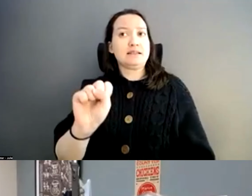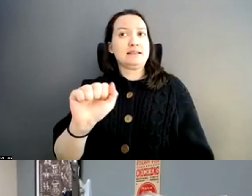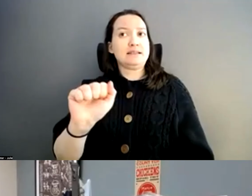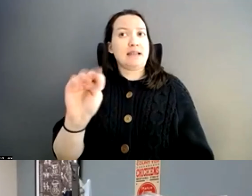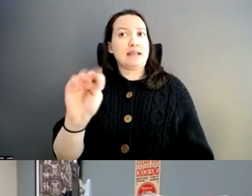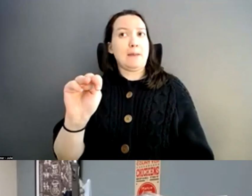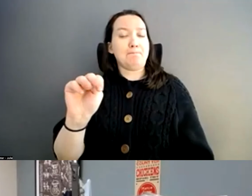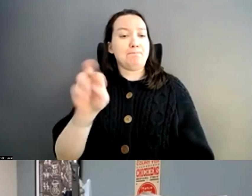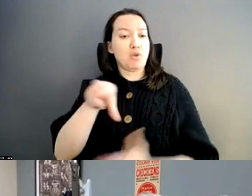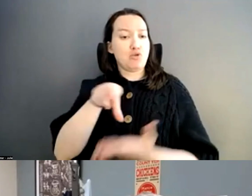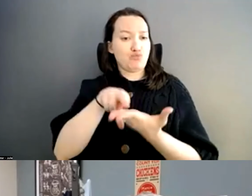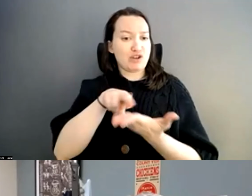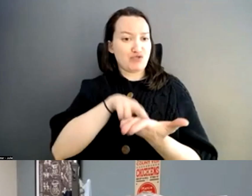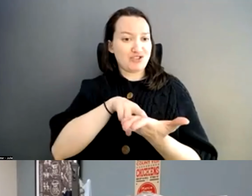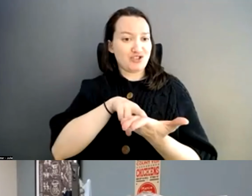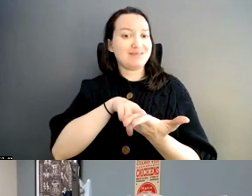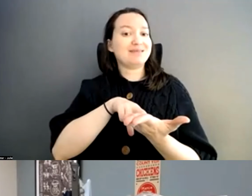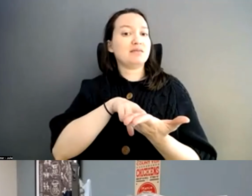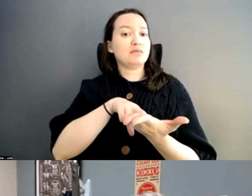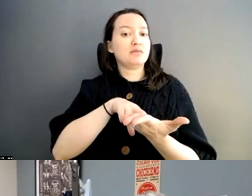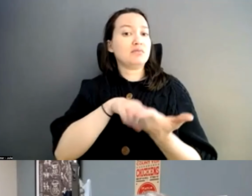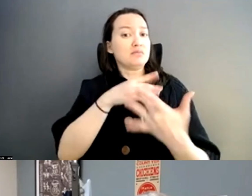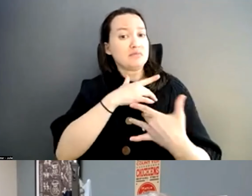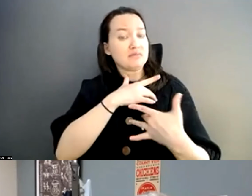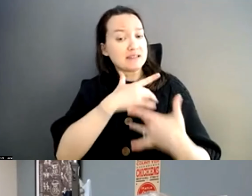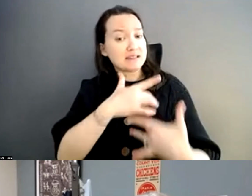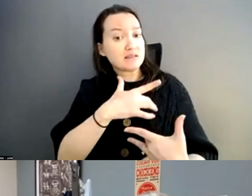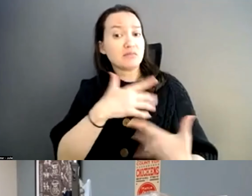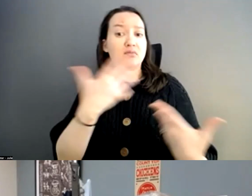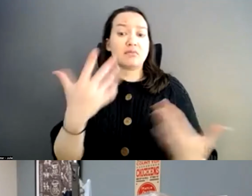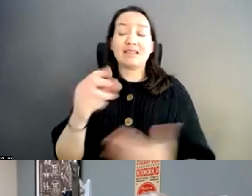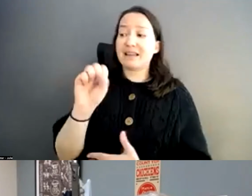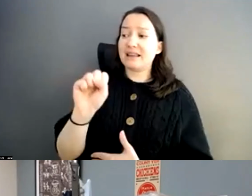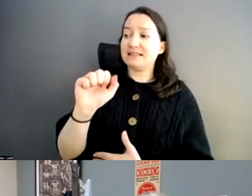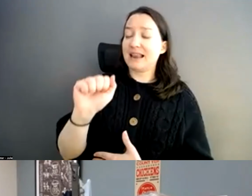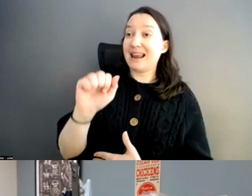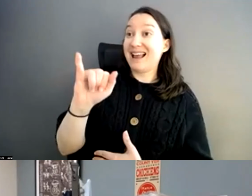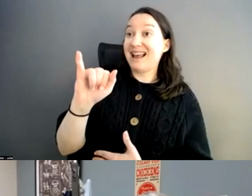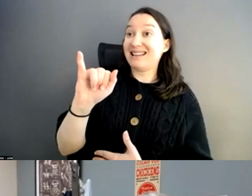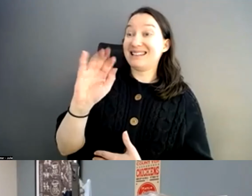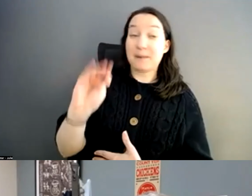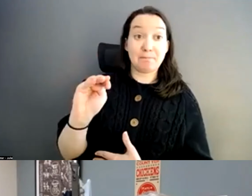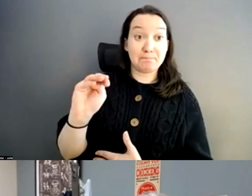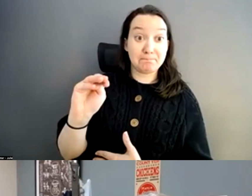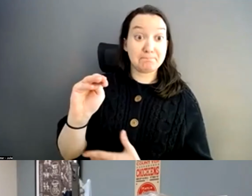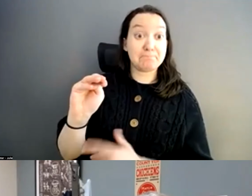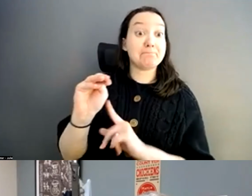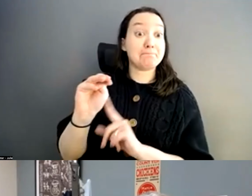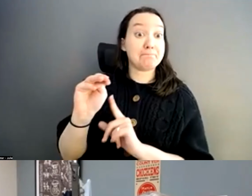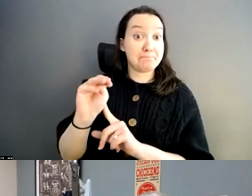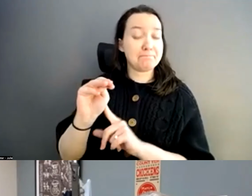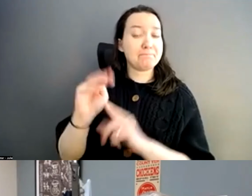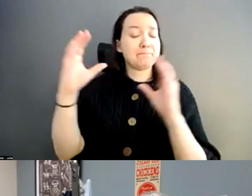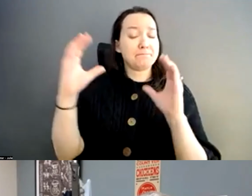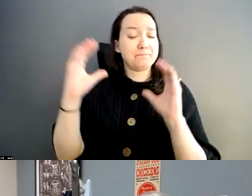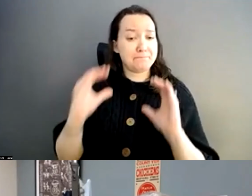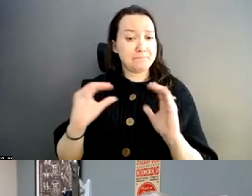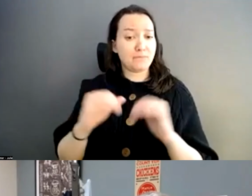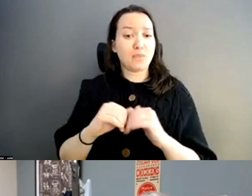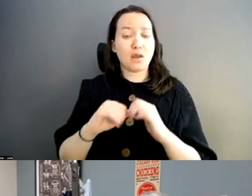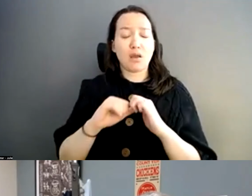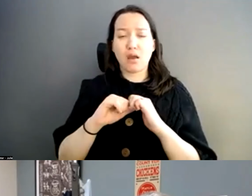más sobre el estado de registro de SAM. Generalmente, lo que es el estado de registro